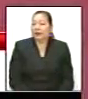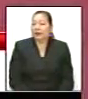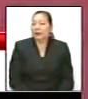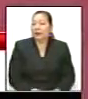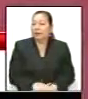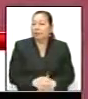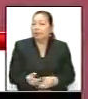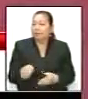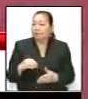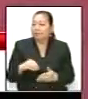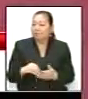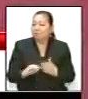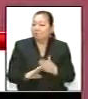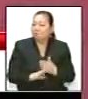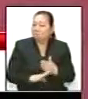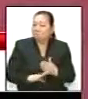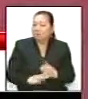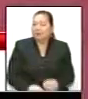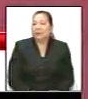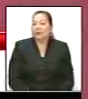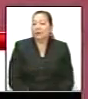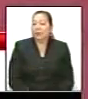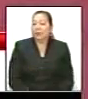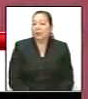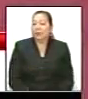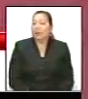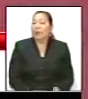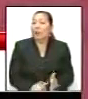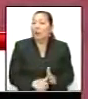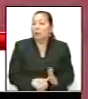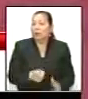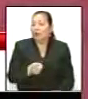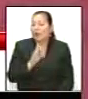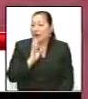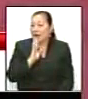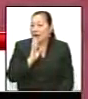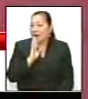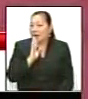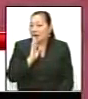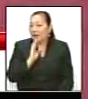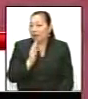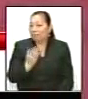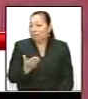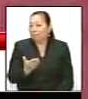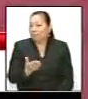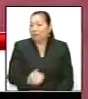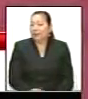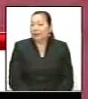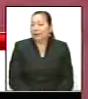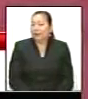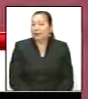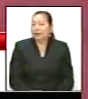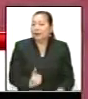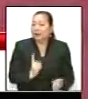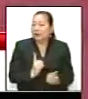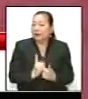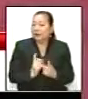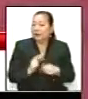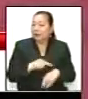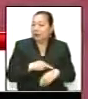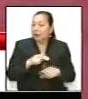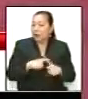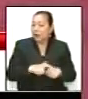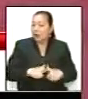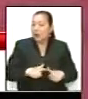plan integral consolidado, dice acá, ¿no? Y después habla en el frente subnacional, regional y